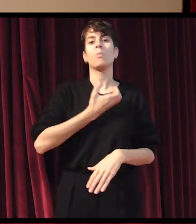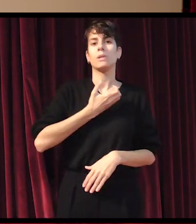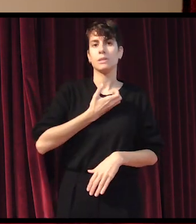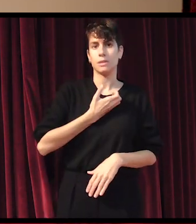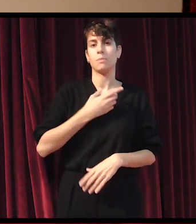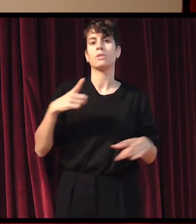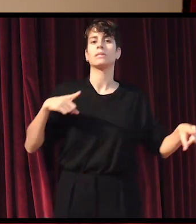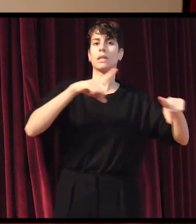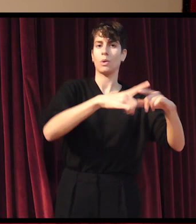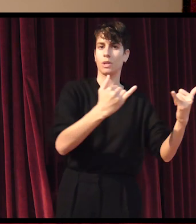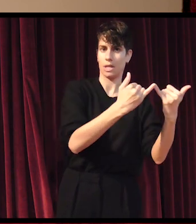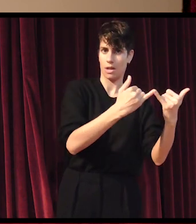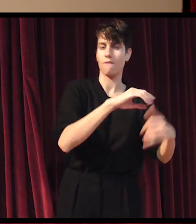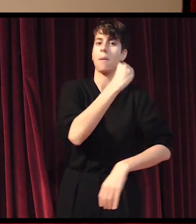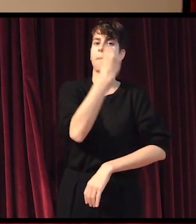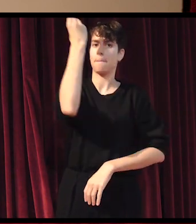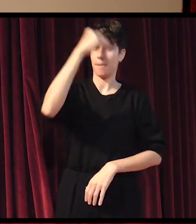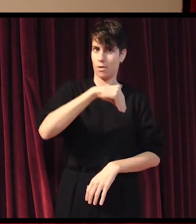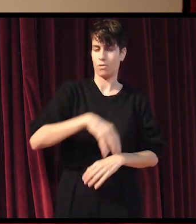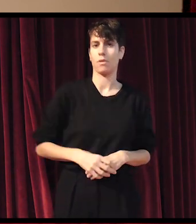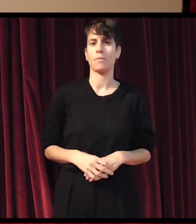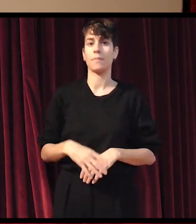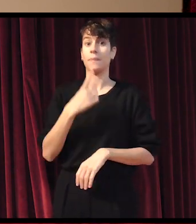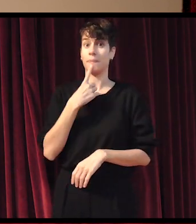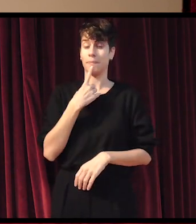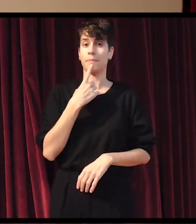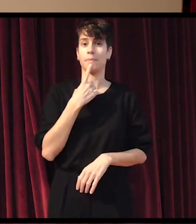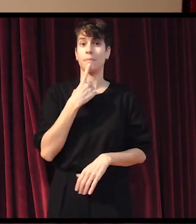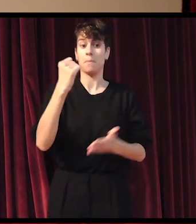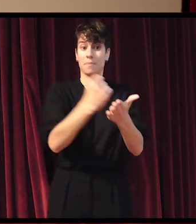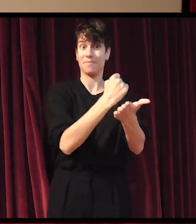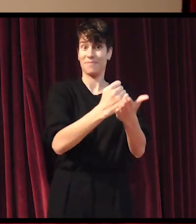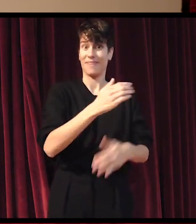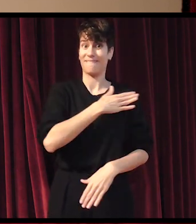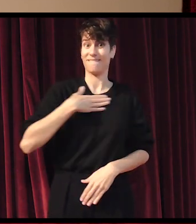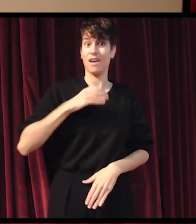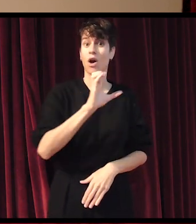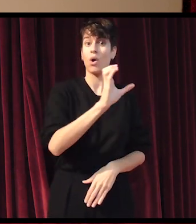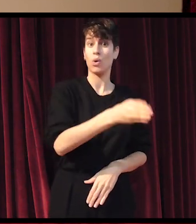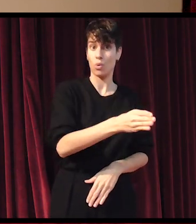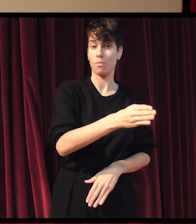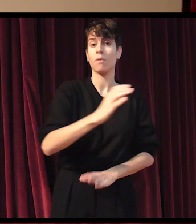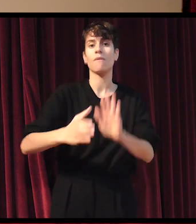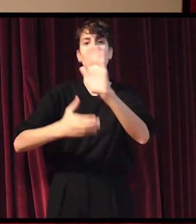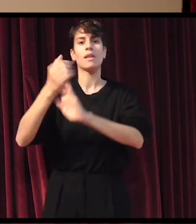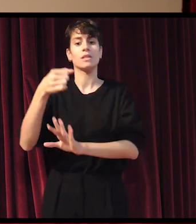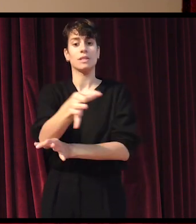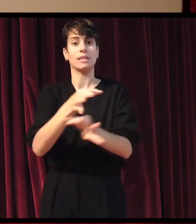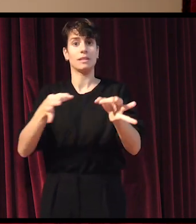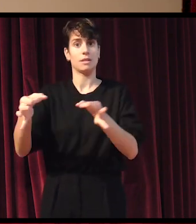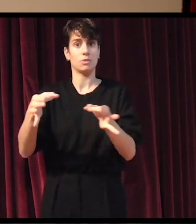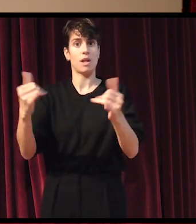Santa Cruz de Tenerife, expone que desea suscribir licencia por un club suscrito a la Federación Interinsular de Fútbol